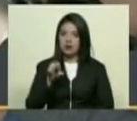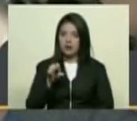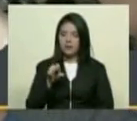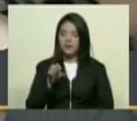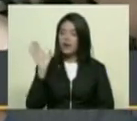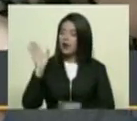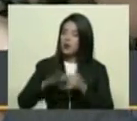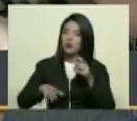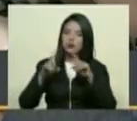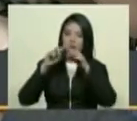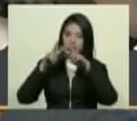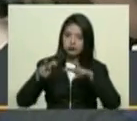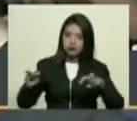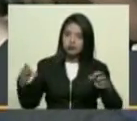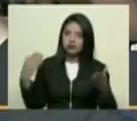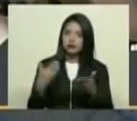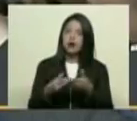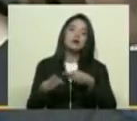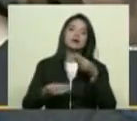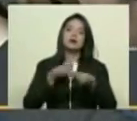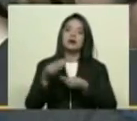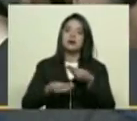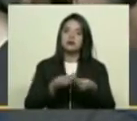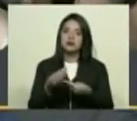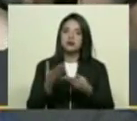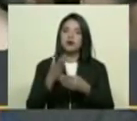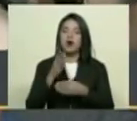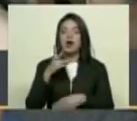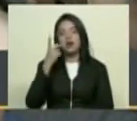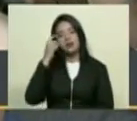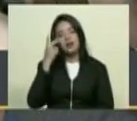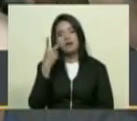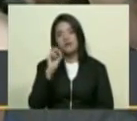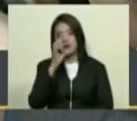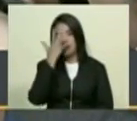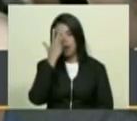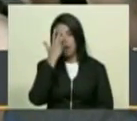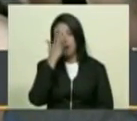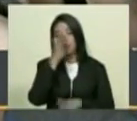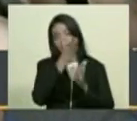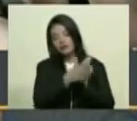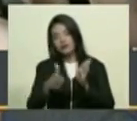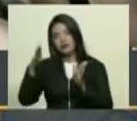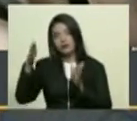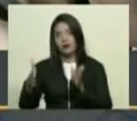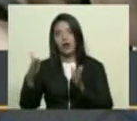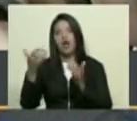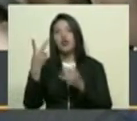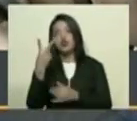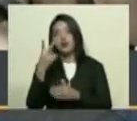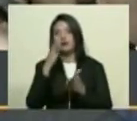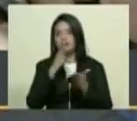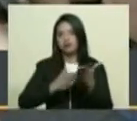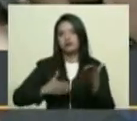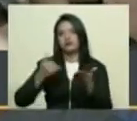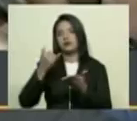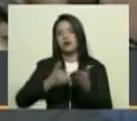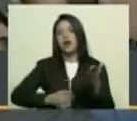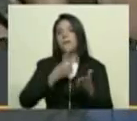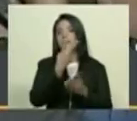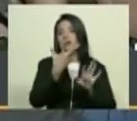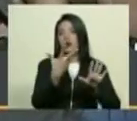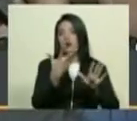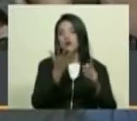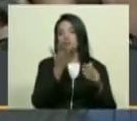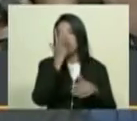la última auditoría fue realizada para el corte del 20 de febrero y de allá para acá tenemos dos cortes de registro 1 del 28 de febrero